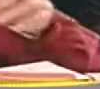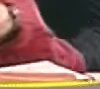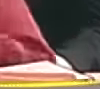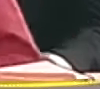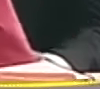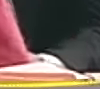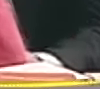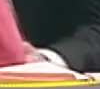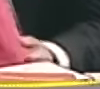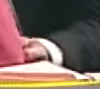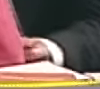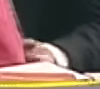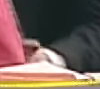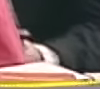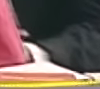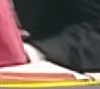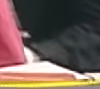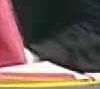compartimos